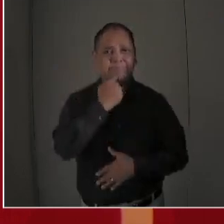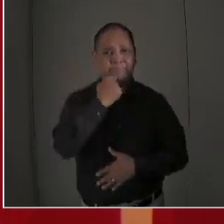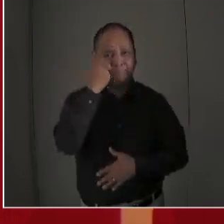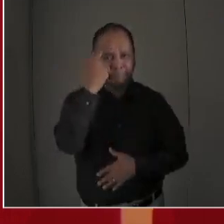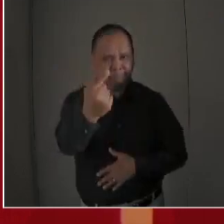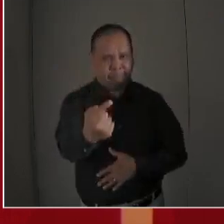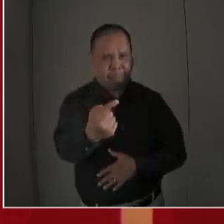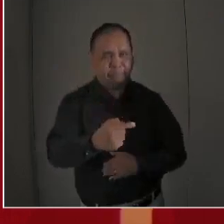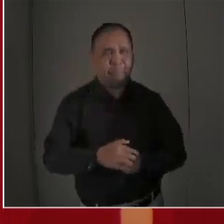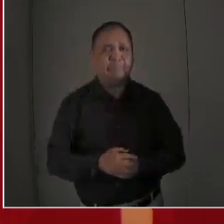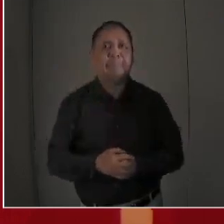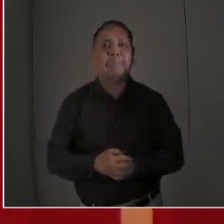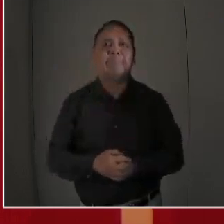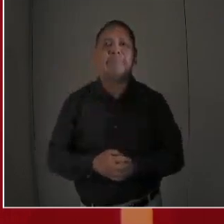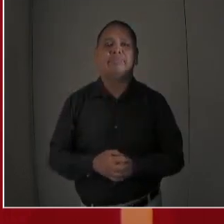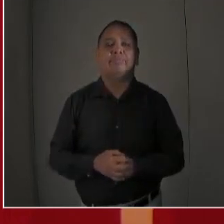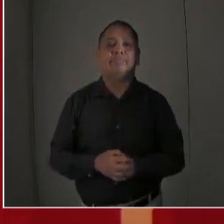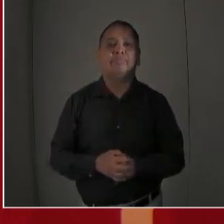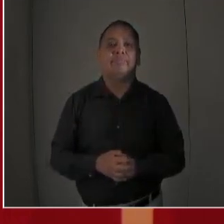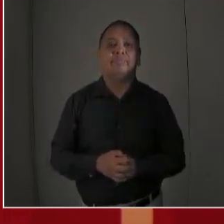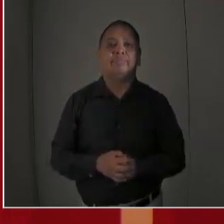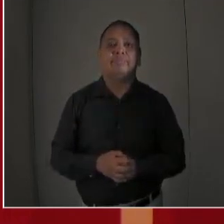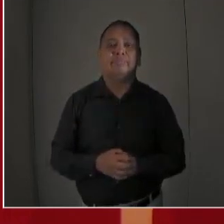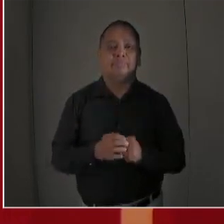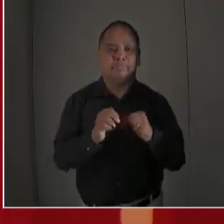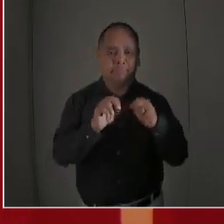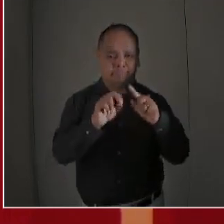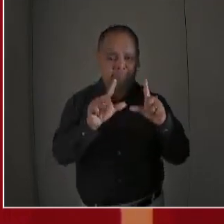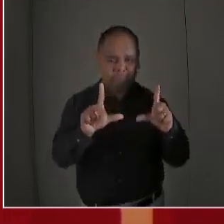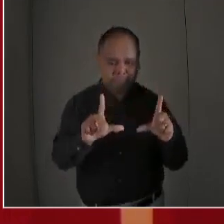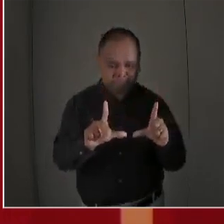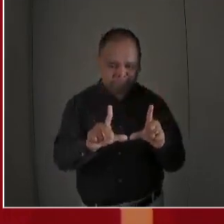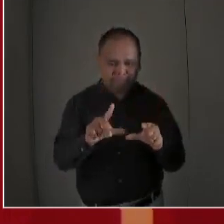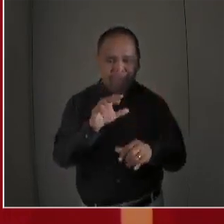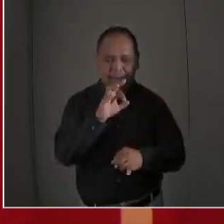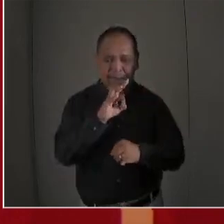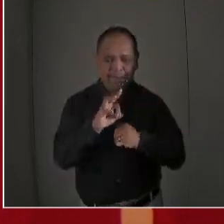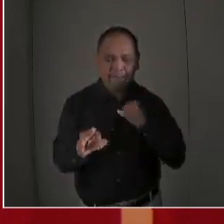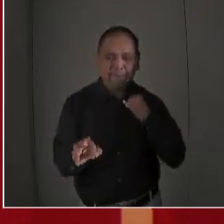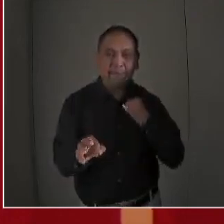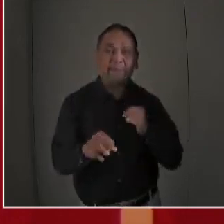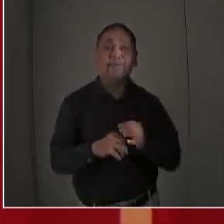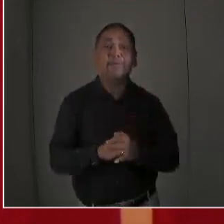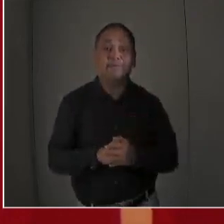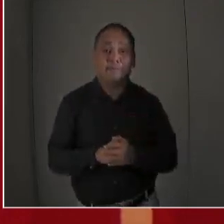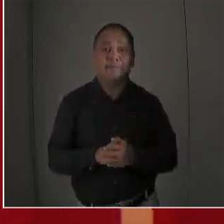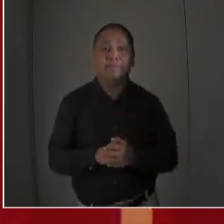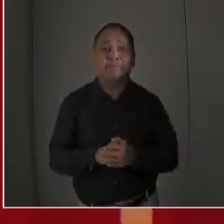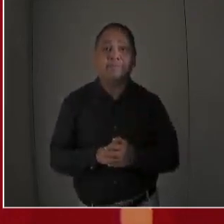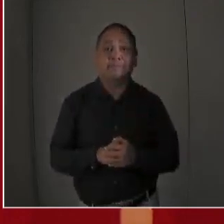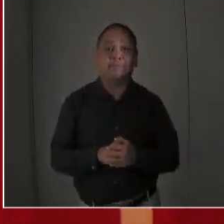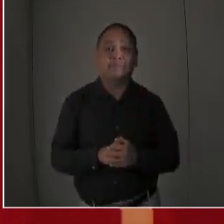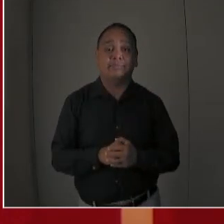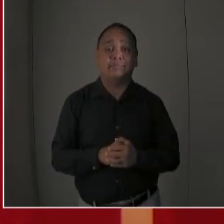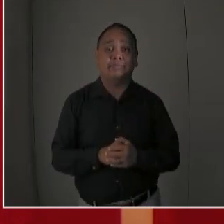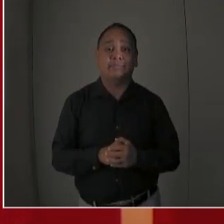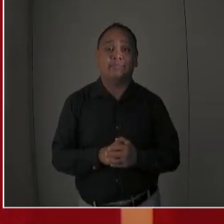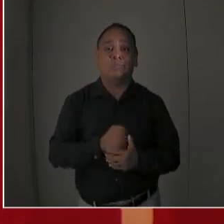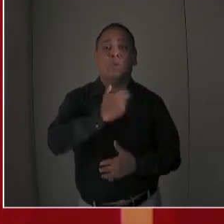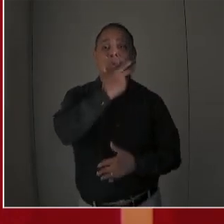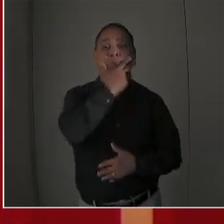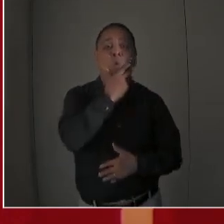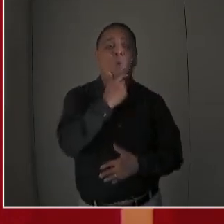compartirles el último párrafo, aunque deberían de todas y todos ustedes leer